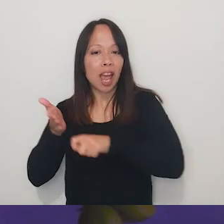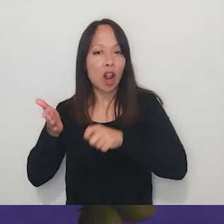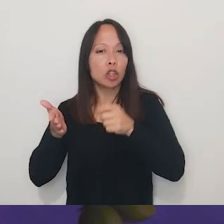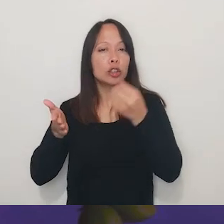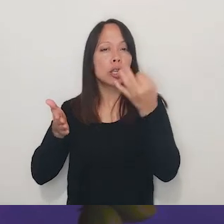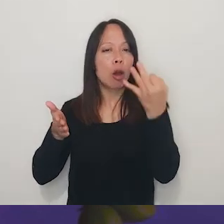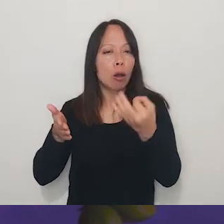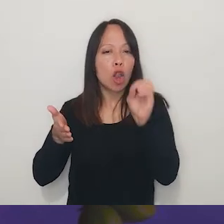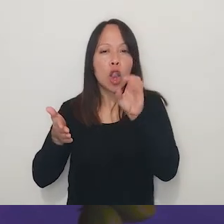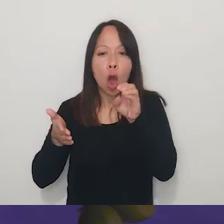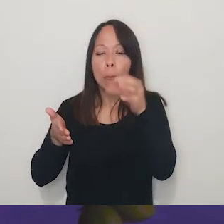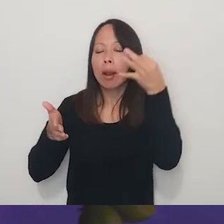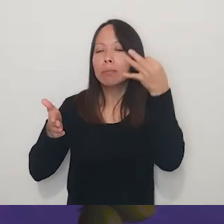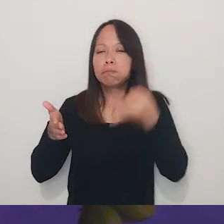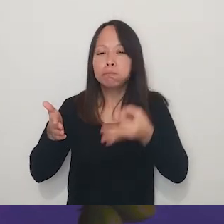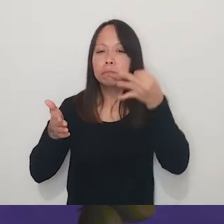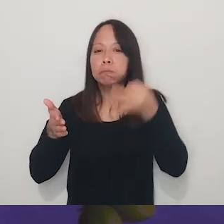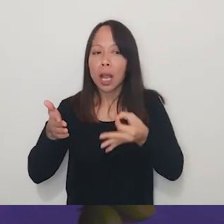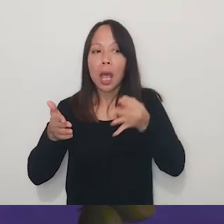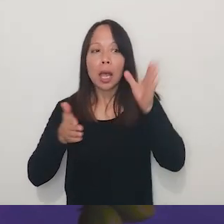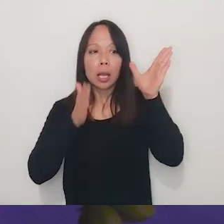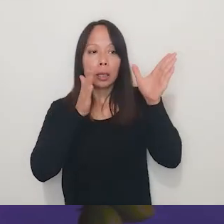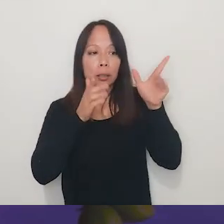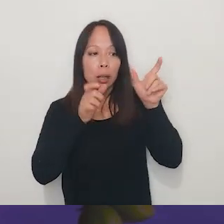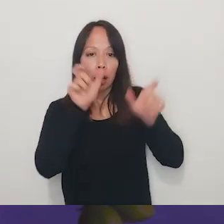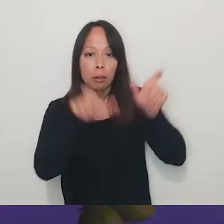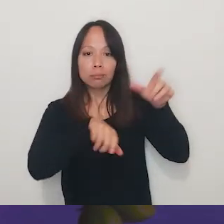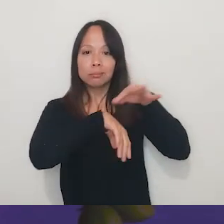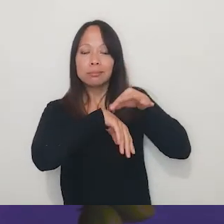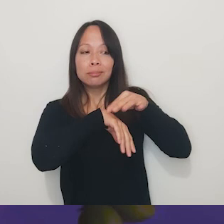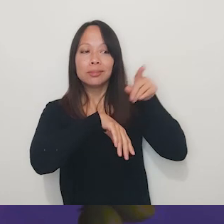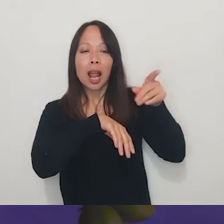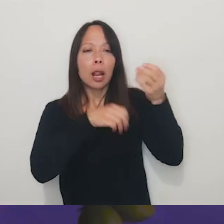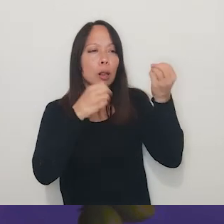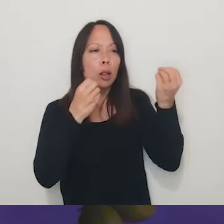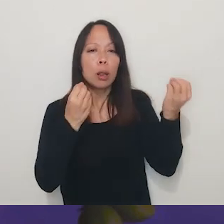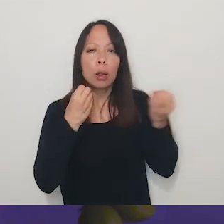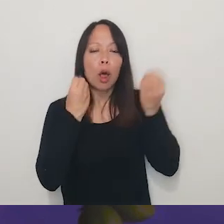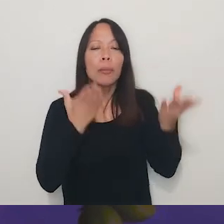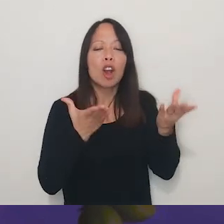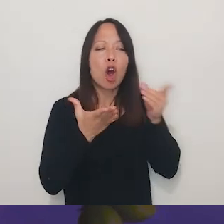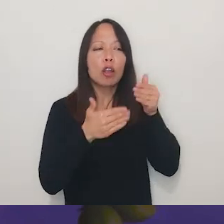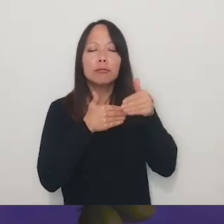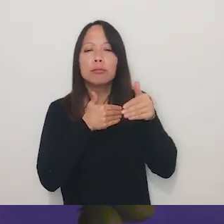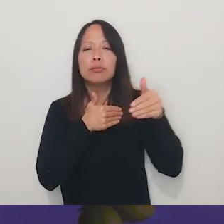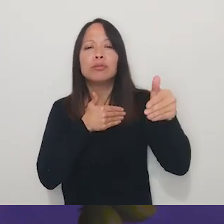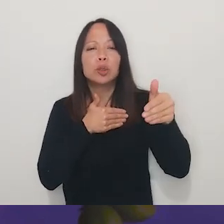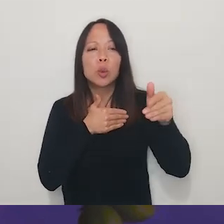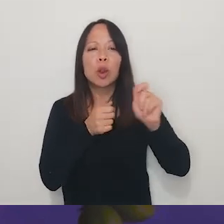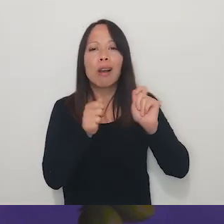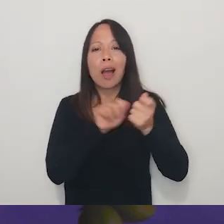se trata de entender al paciente y tratarlo lo mejor posible. A veces lo mejor posible no cambia el